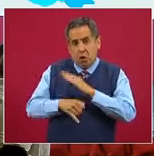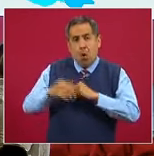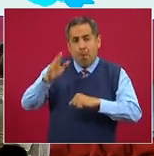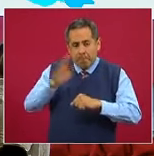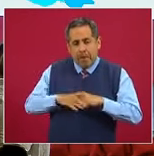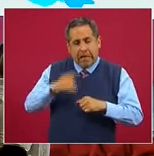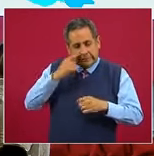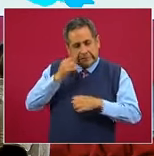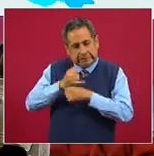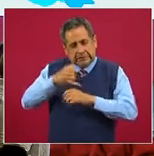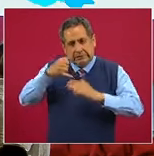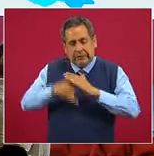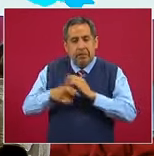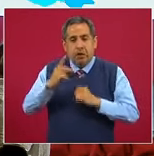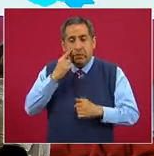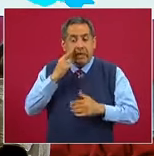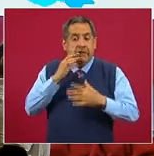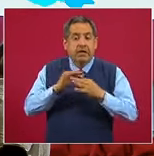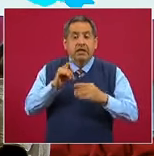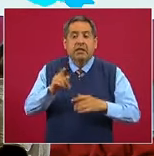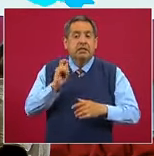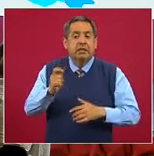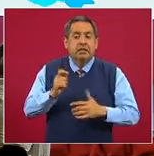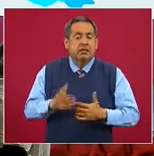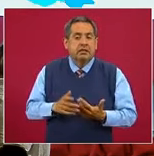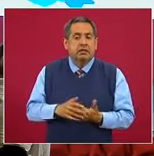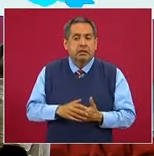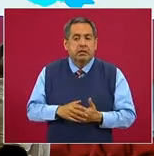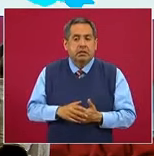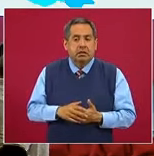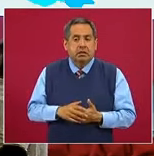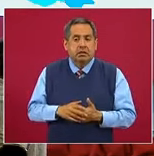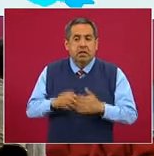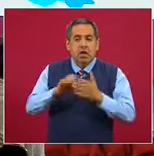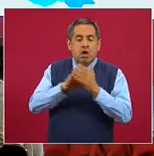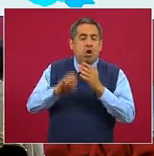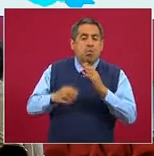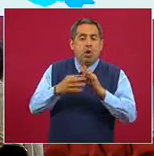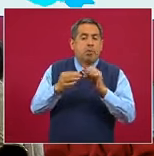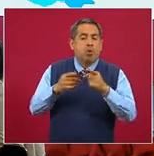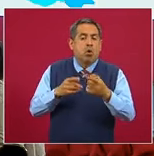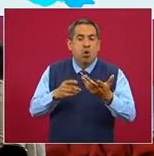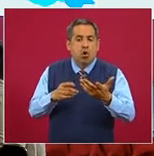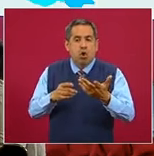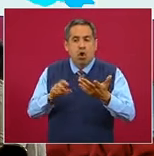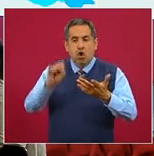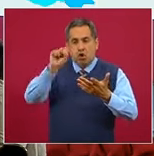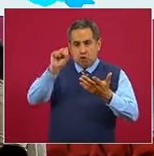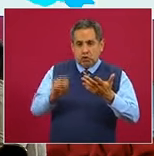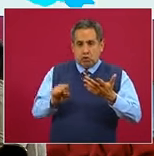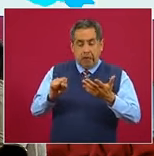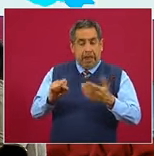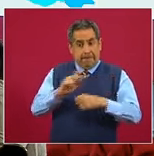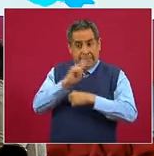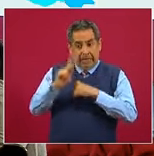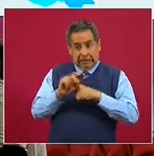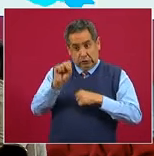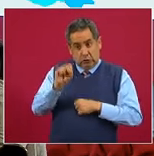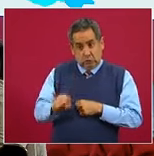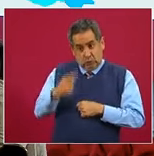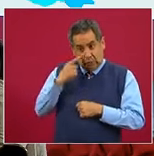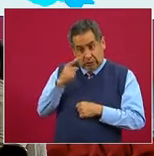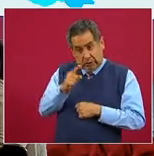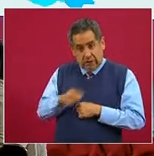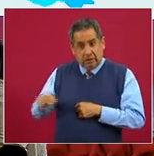secuencias, pero empezamos a observar un poco, por ejemplo, la distribución en el sur de nuestro país, por